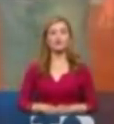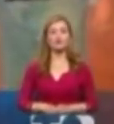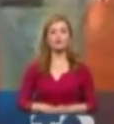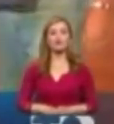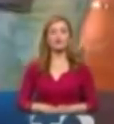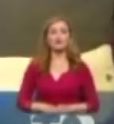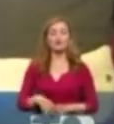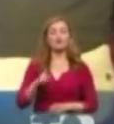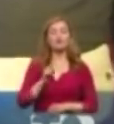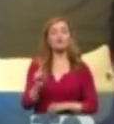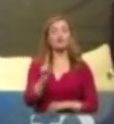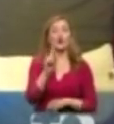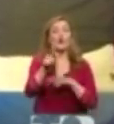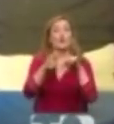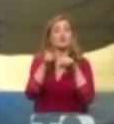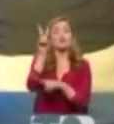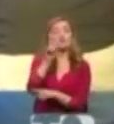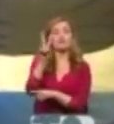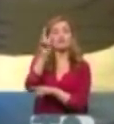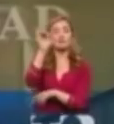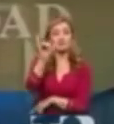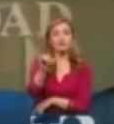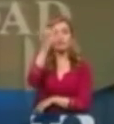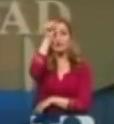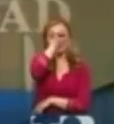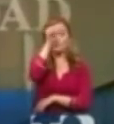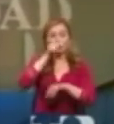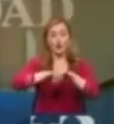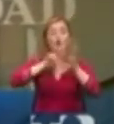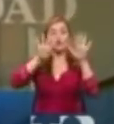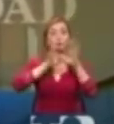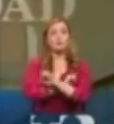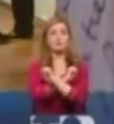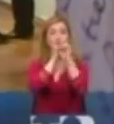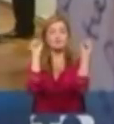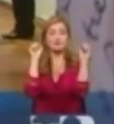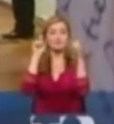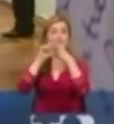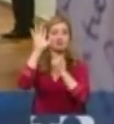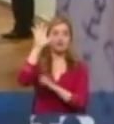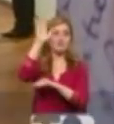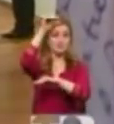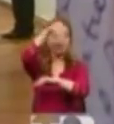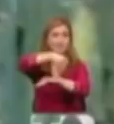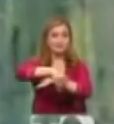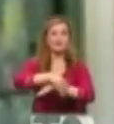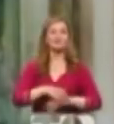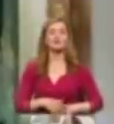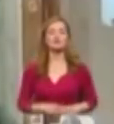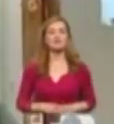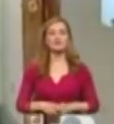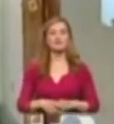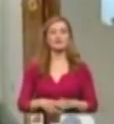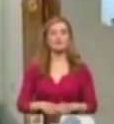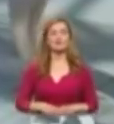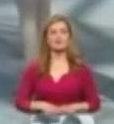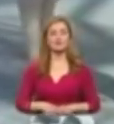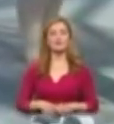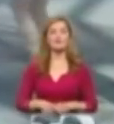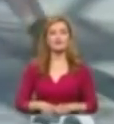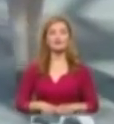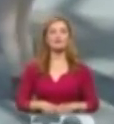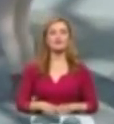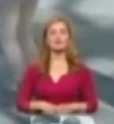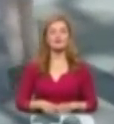Los recorridos se realizan este viernes, sábado y domingo de 9 de la mañana a 5 de la tarde. Angie Torres,